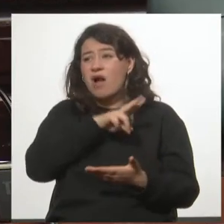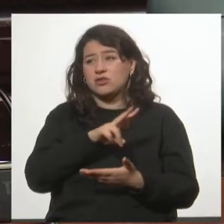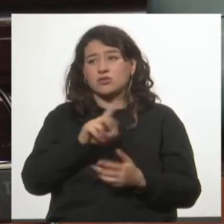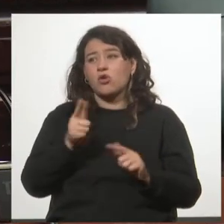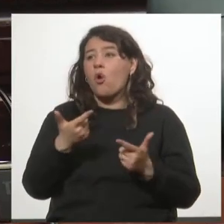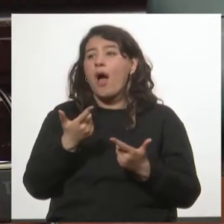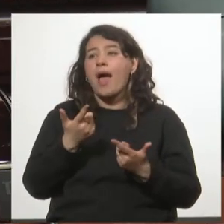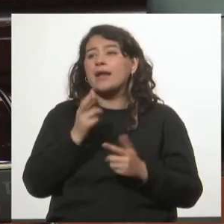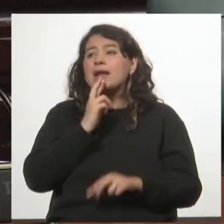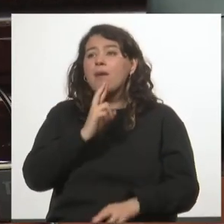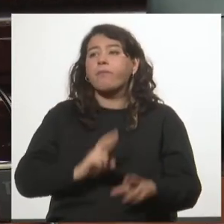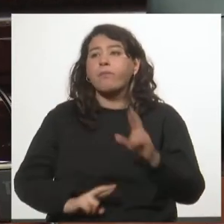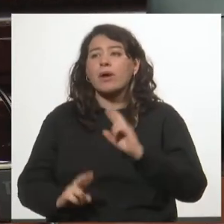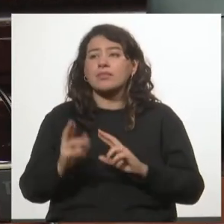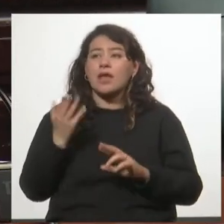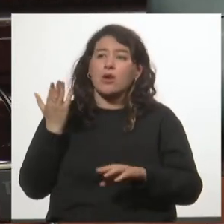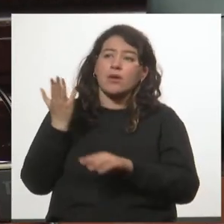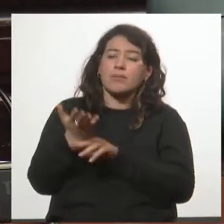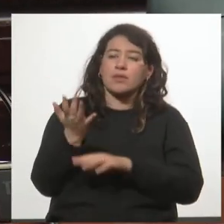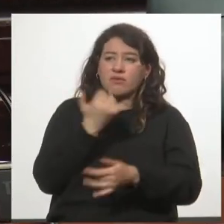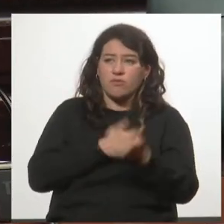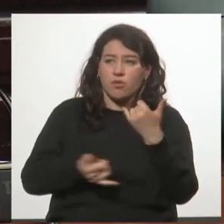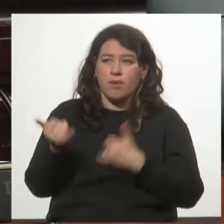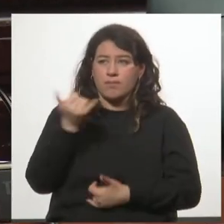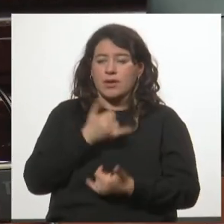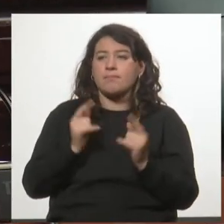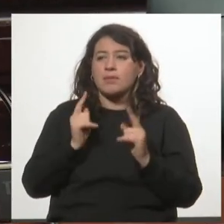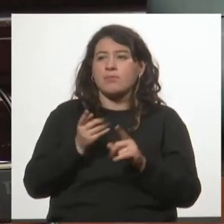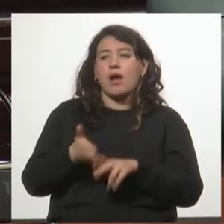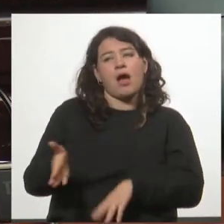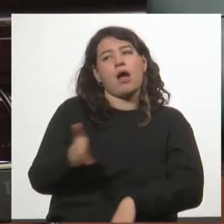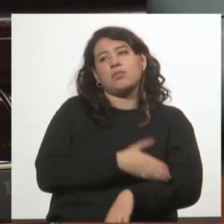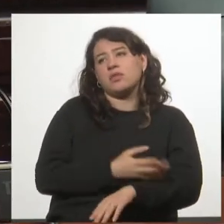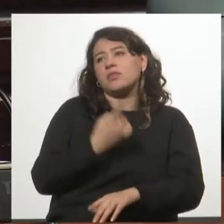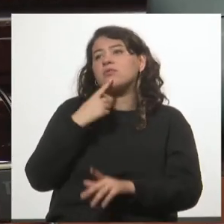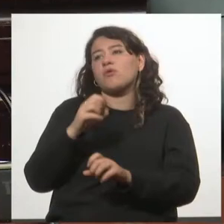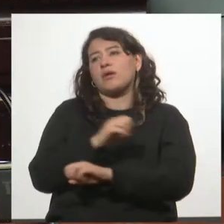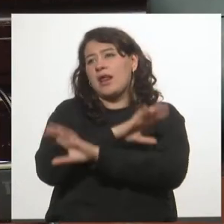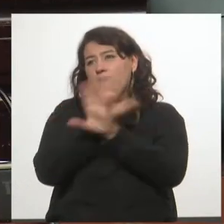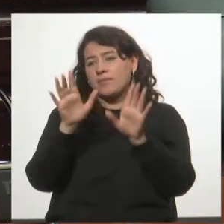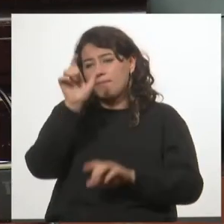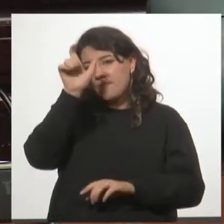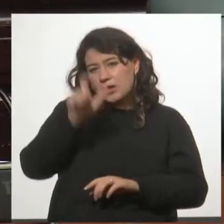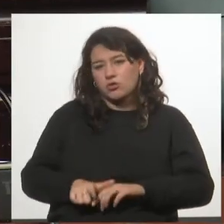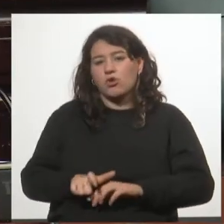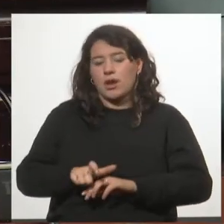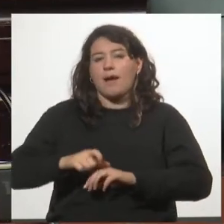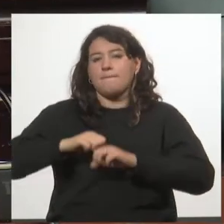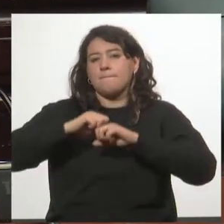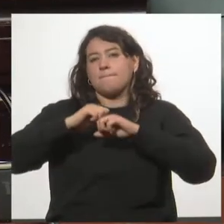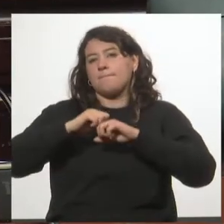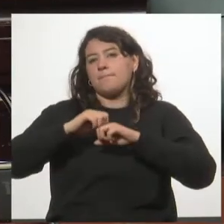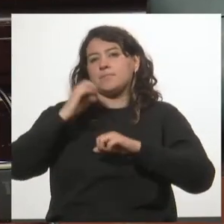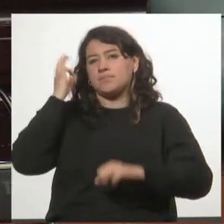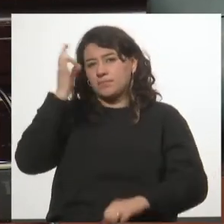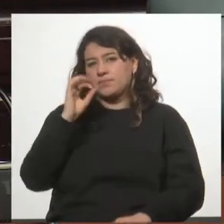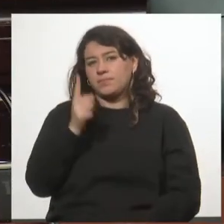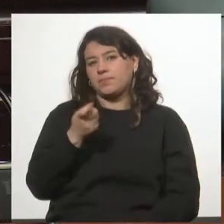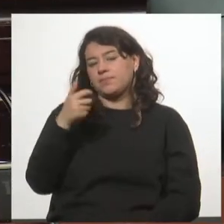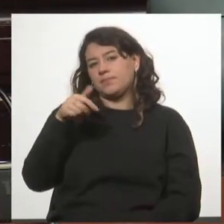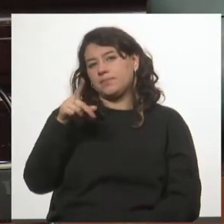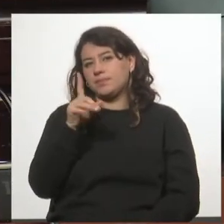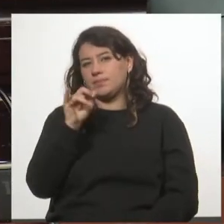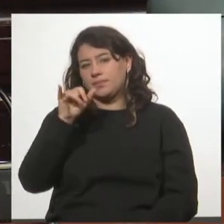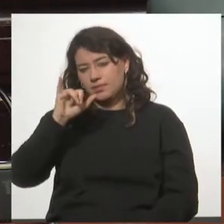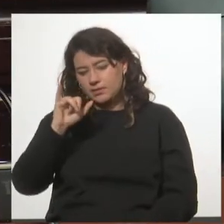respuestas a los pedidos de informes como se dijo claramente por el miembro interpelante en otra parte